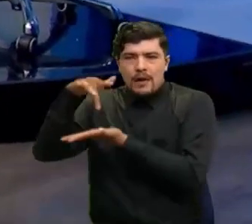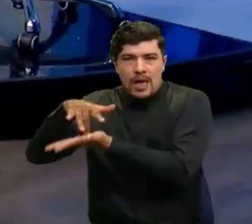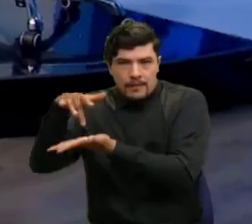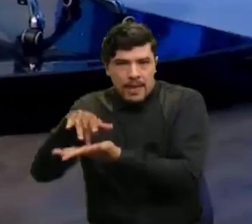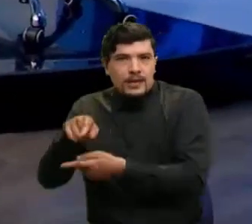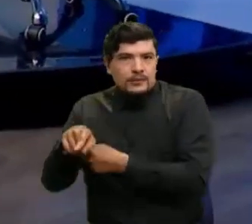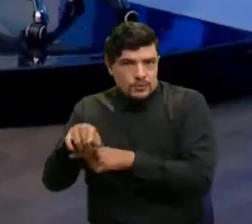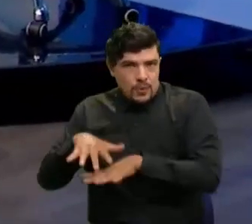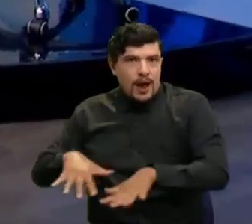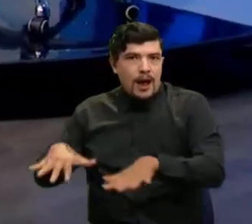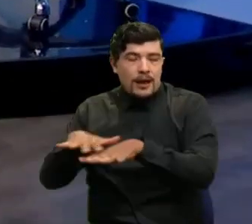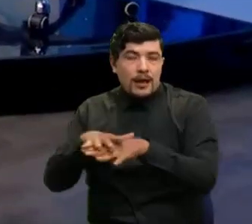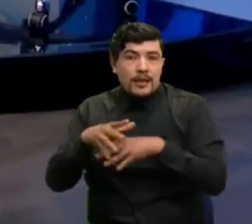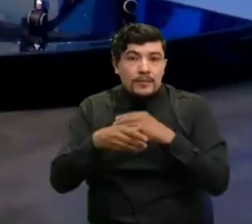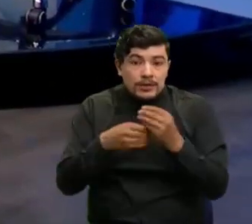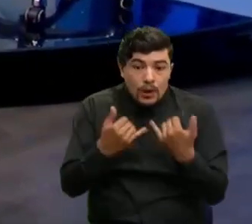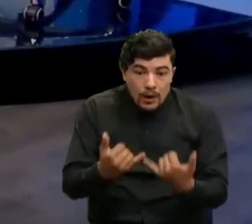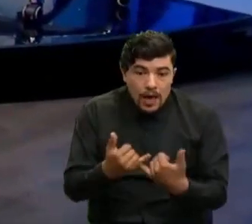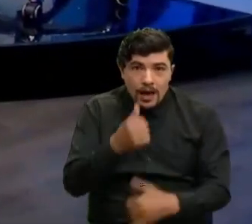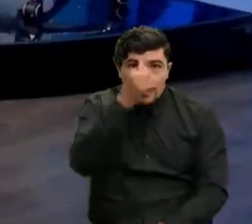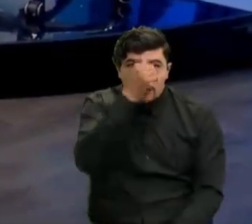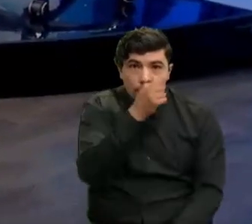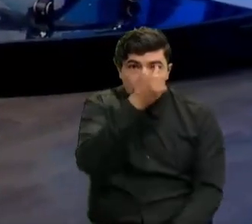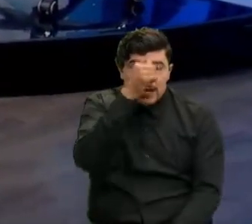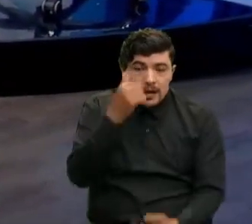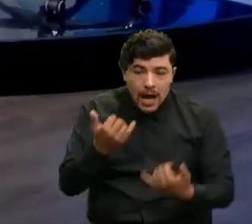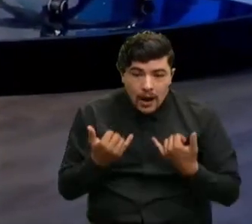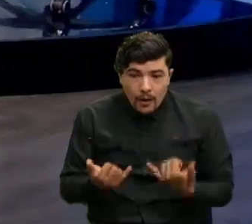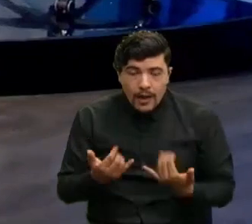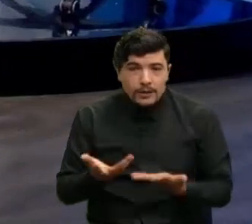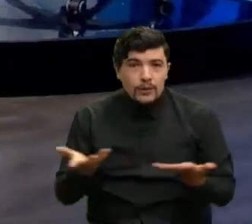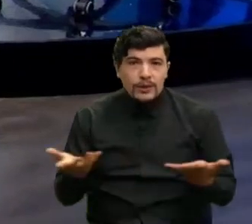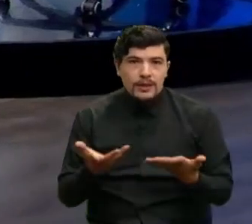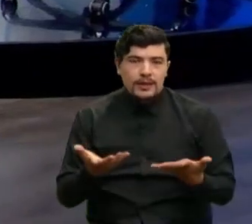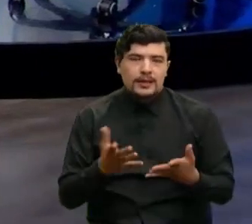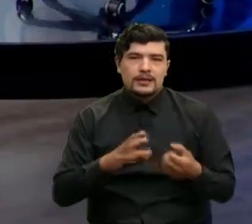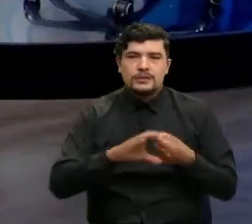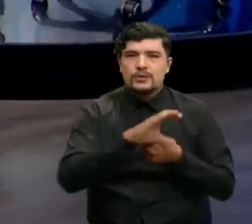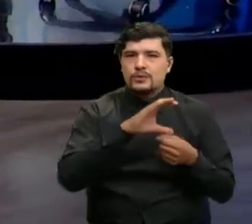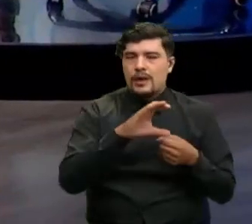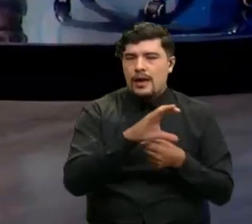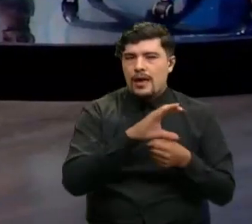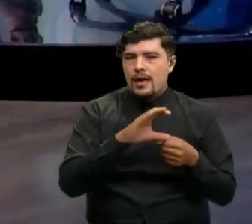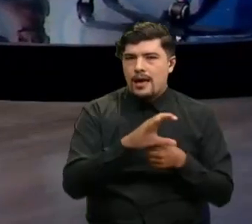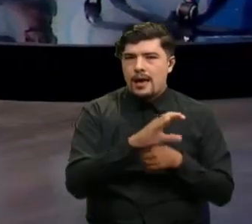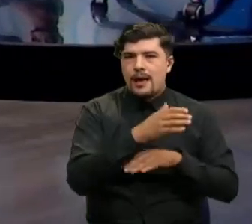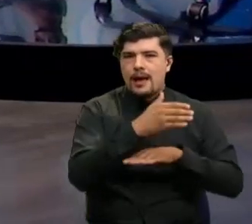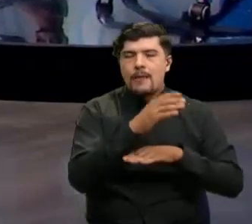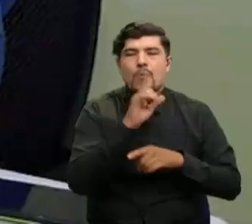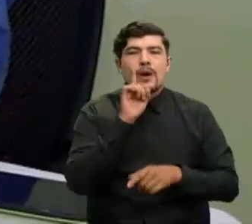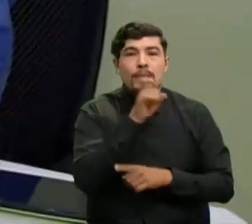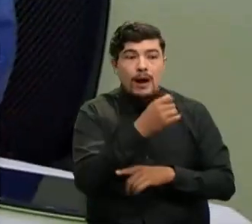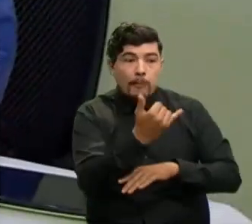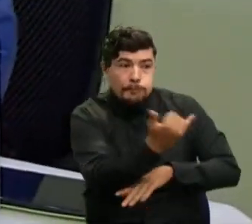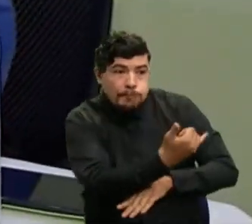domingo estamos hoy, en este momento, vacunando habitantes de calle en Bucaramanga. Hacemos